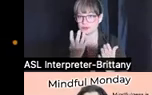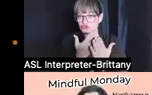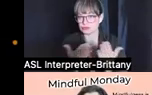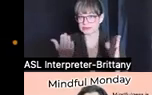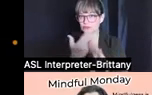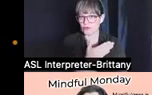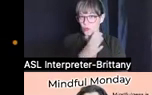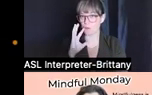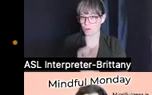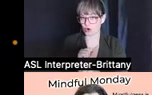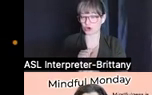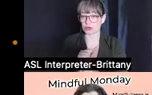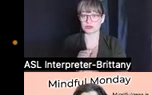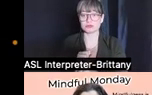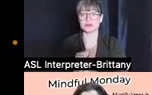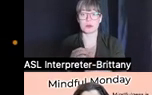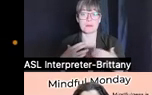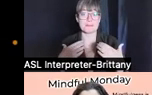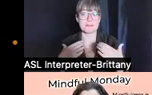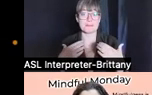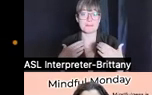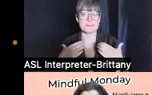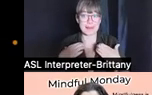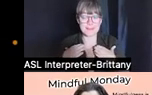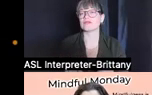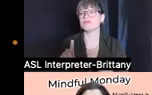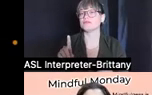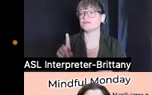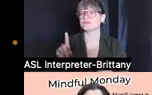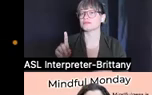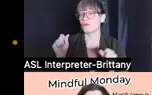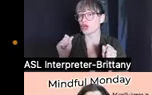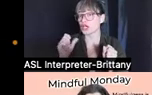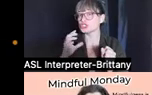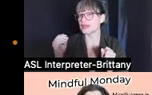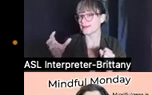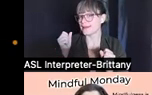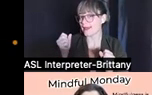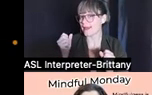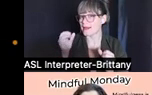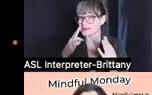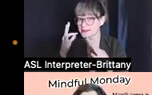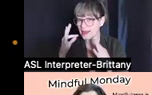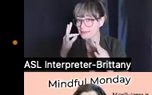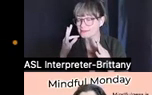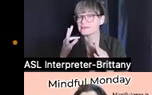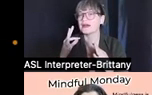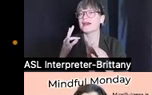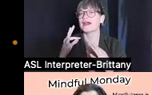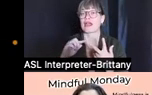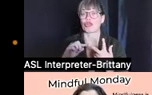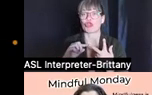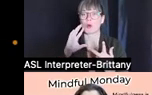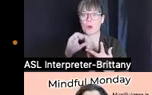mochila. Come to the fridge and grab a snack. Y ven al refrigerador a tomar algo